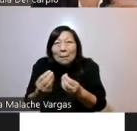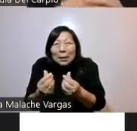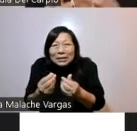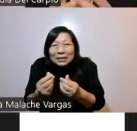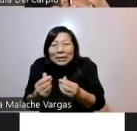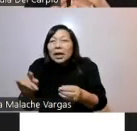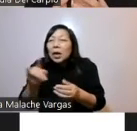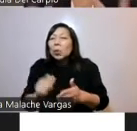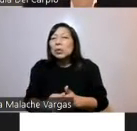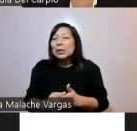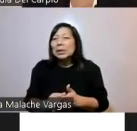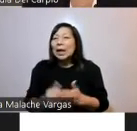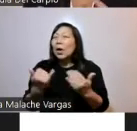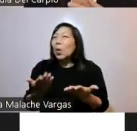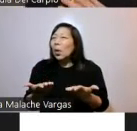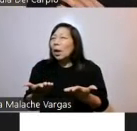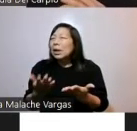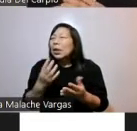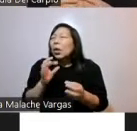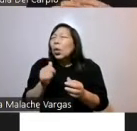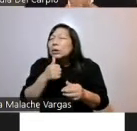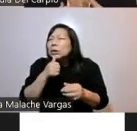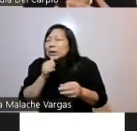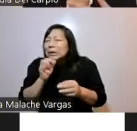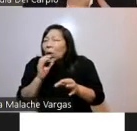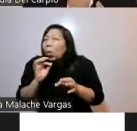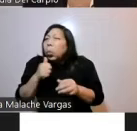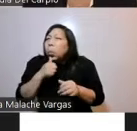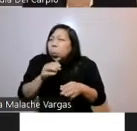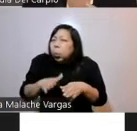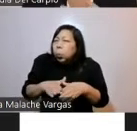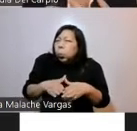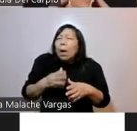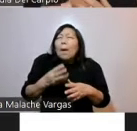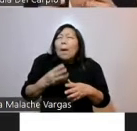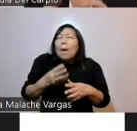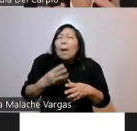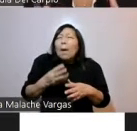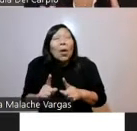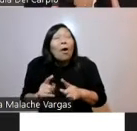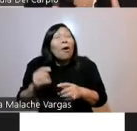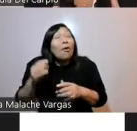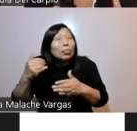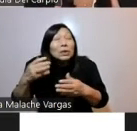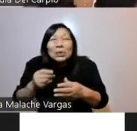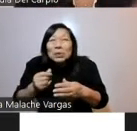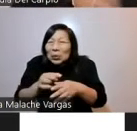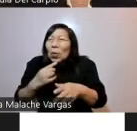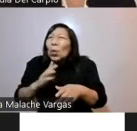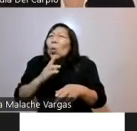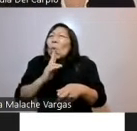debería y suele ser muy irritante, entonces te puede dar una sensación de alivio, pero finalmente irrita más la